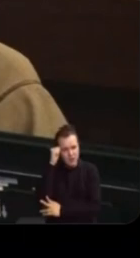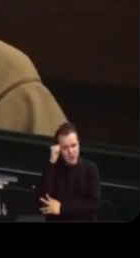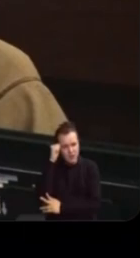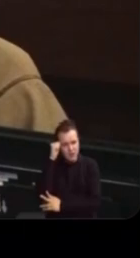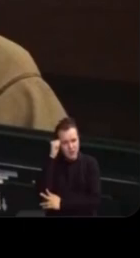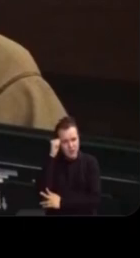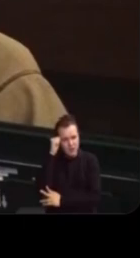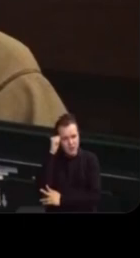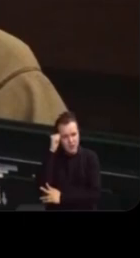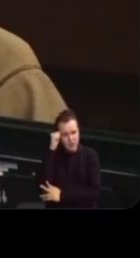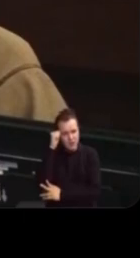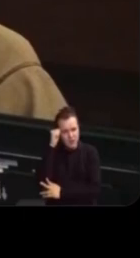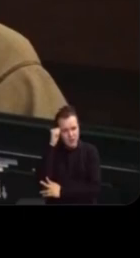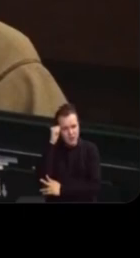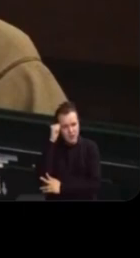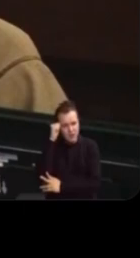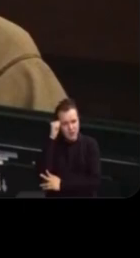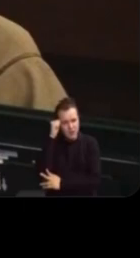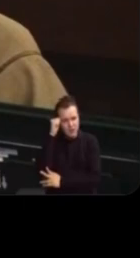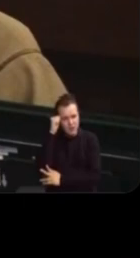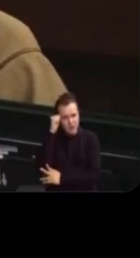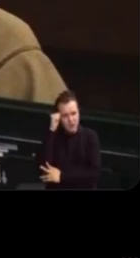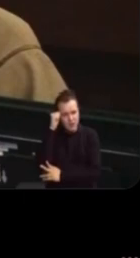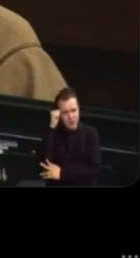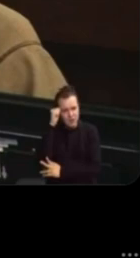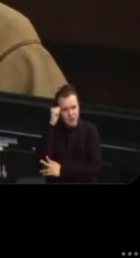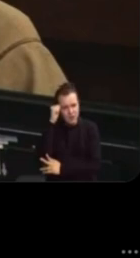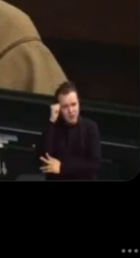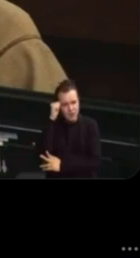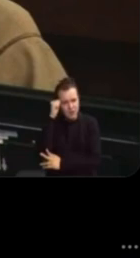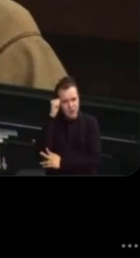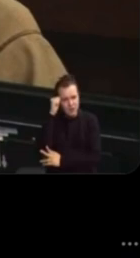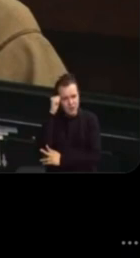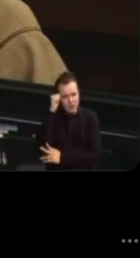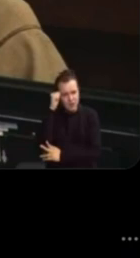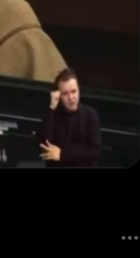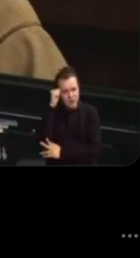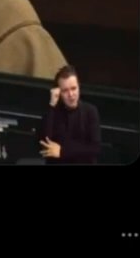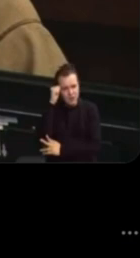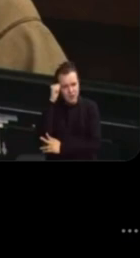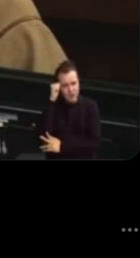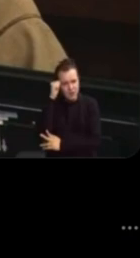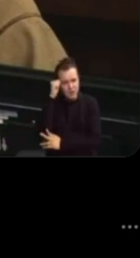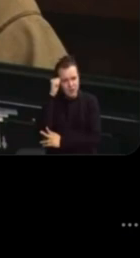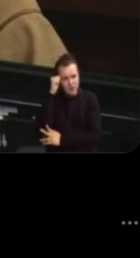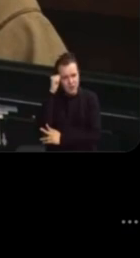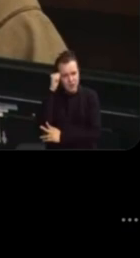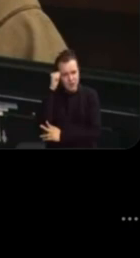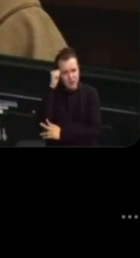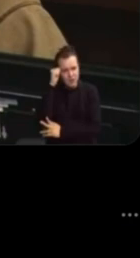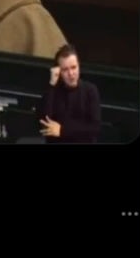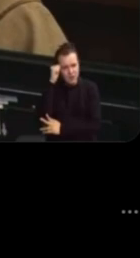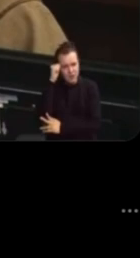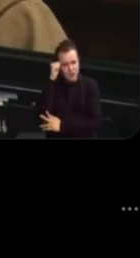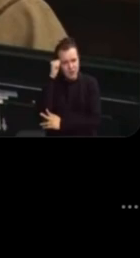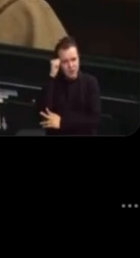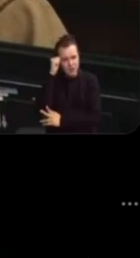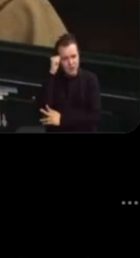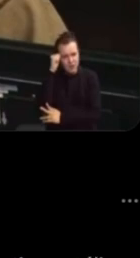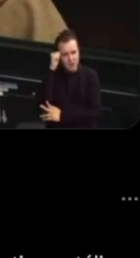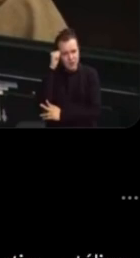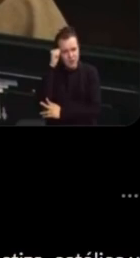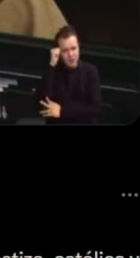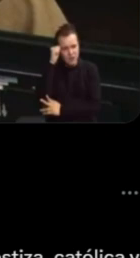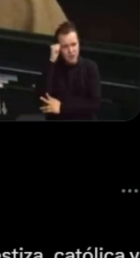cristiana, con un origen común, para dividirnos a través del odio, mientras él sigue invocando la paz.